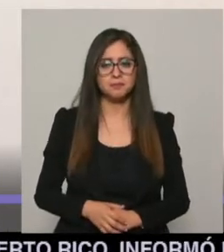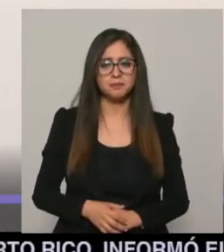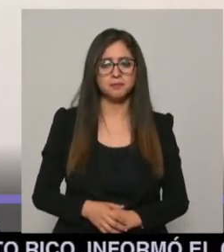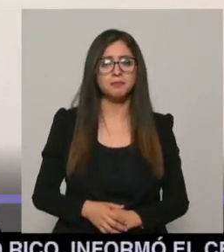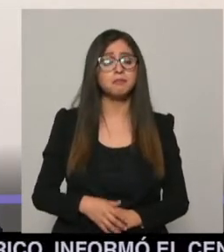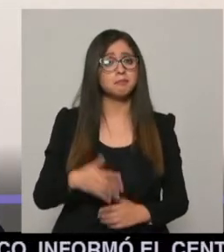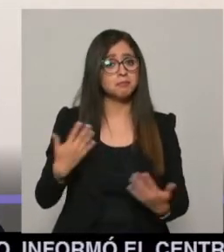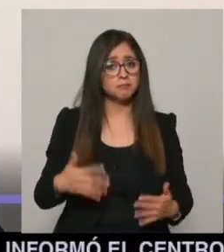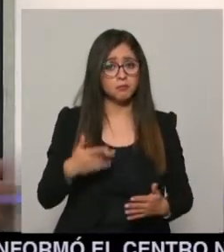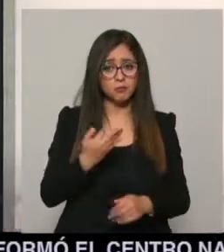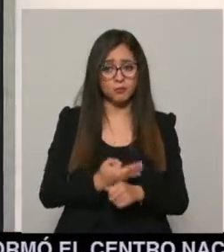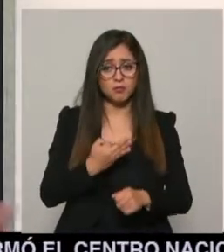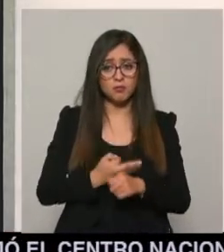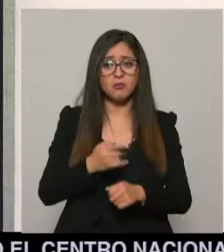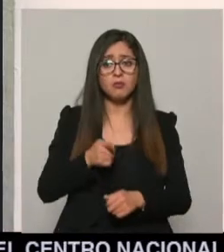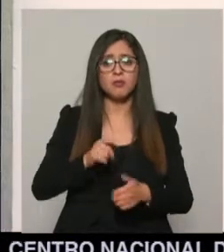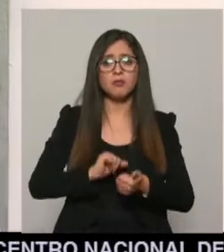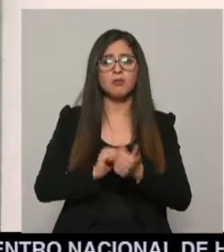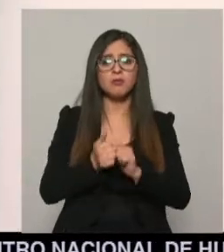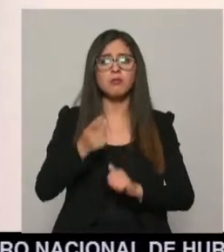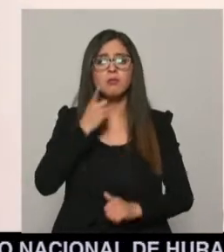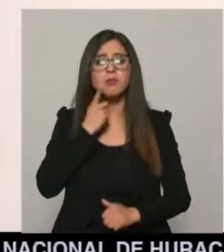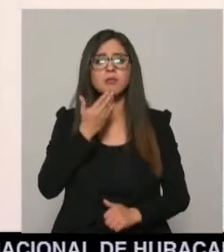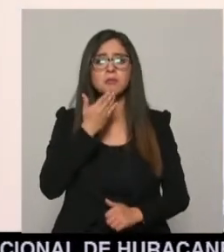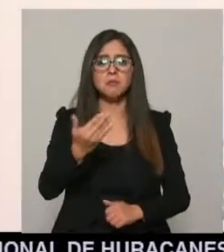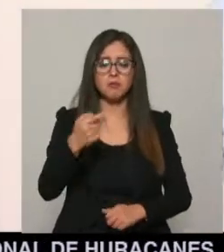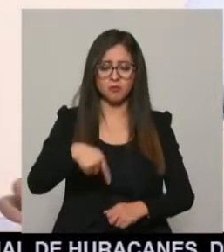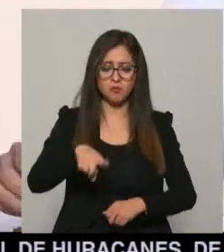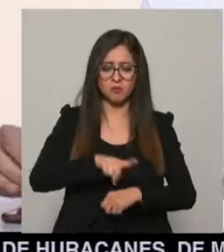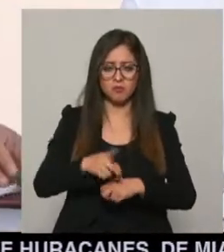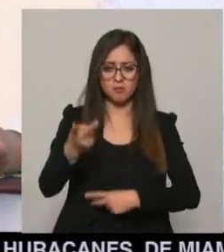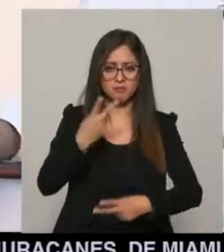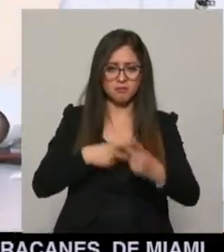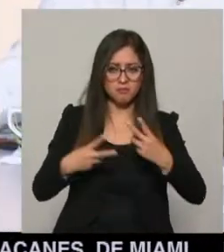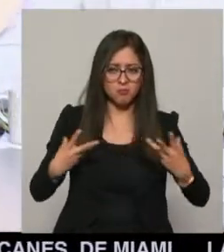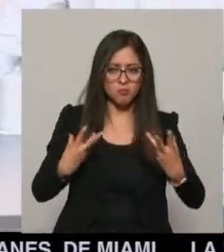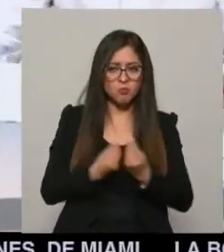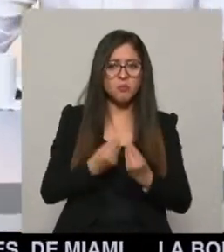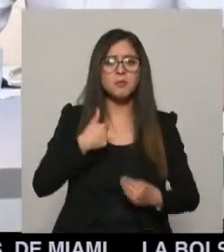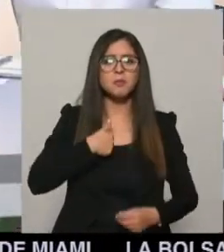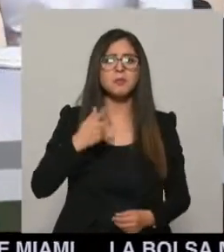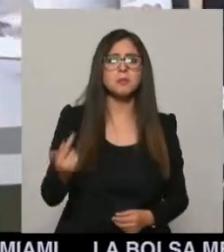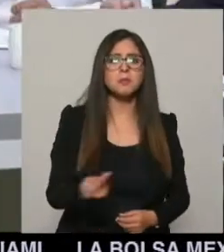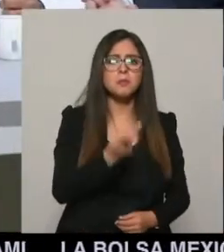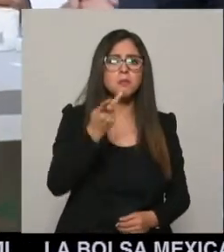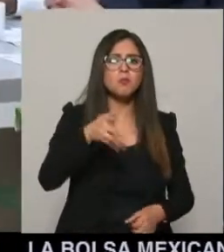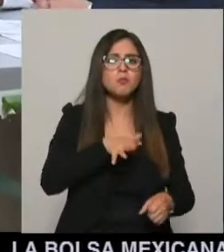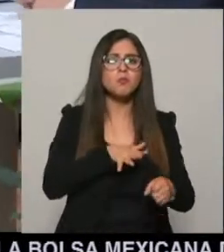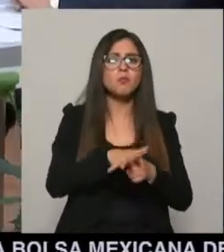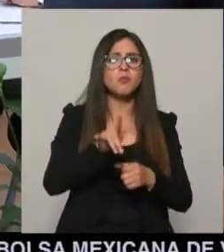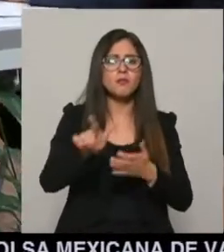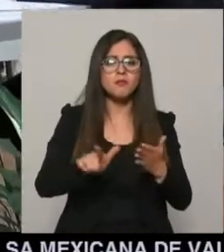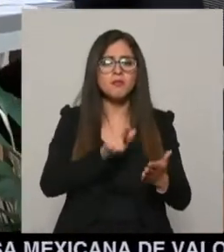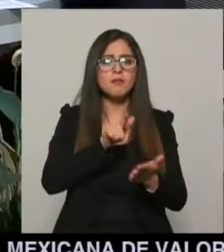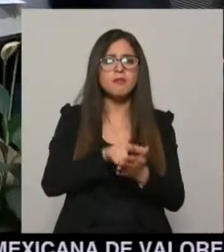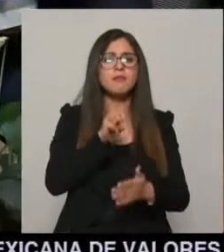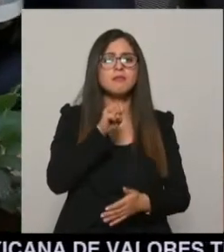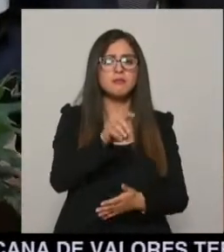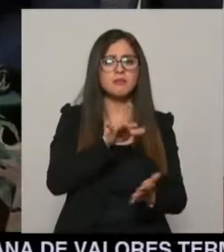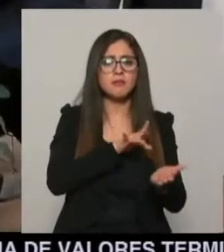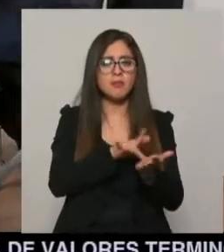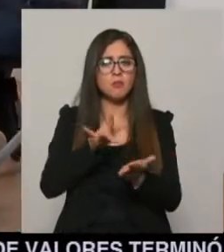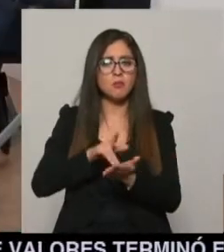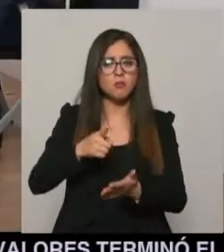las leyes, diputado? Nos da muchísimo gusto que ya esté aquí con nosotros. Para usted, ¿cuáles son las leyes que sí van a beneficiar a la